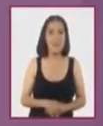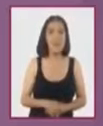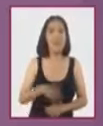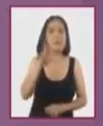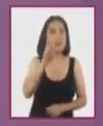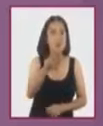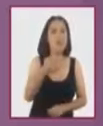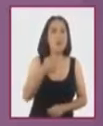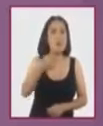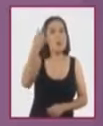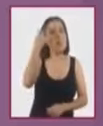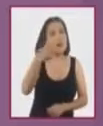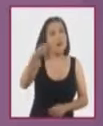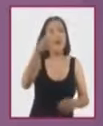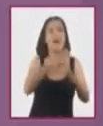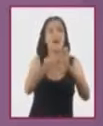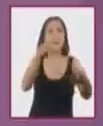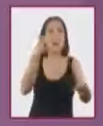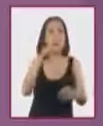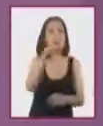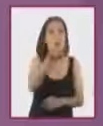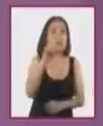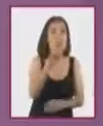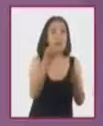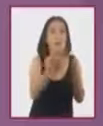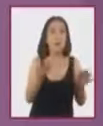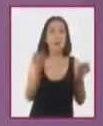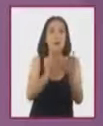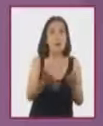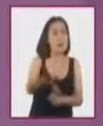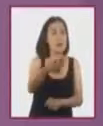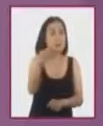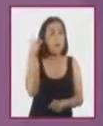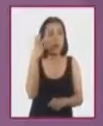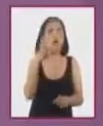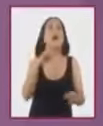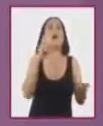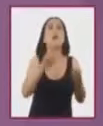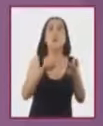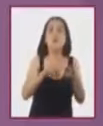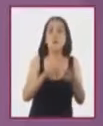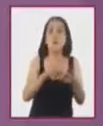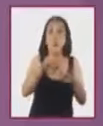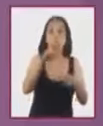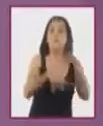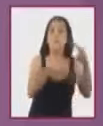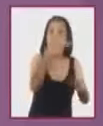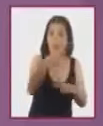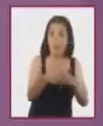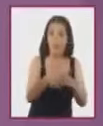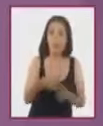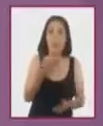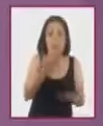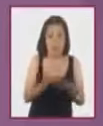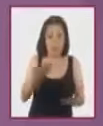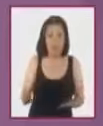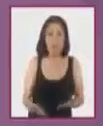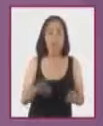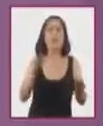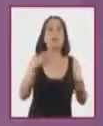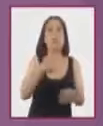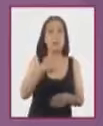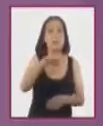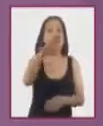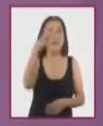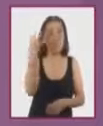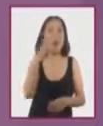Al viajar en autobús, es importante saber a qué rapidez se viaja y hacia dónde se dirige uno. En este caso, vamos a